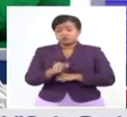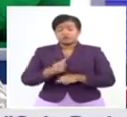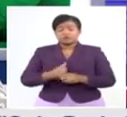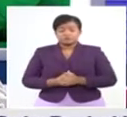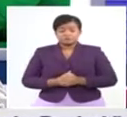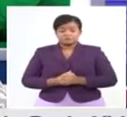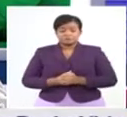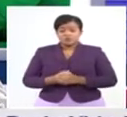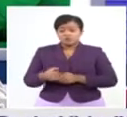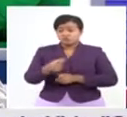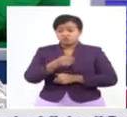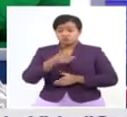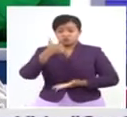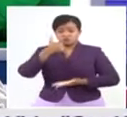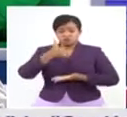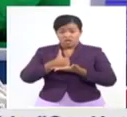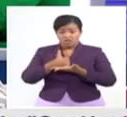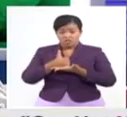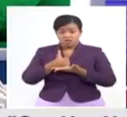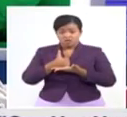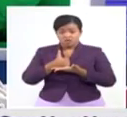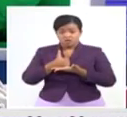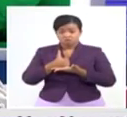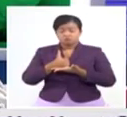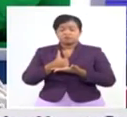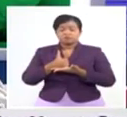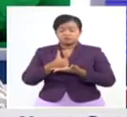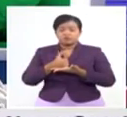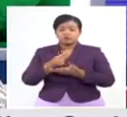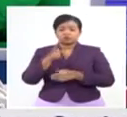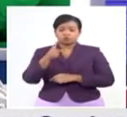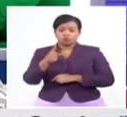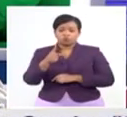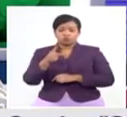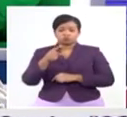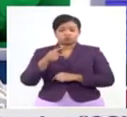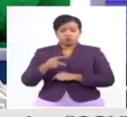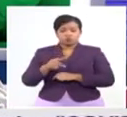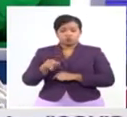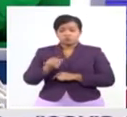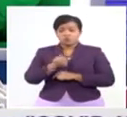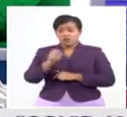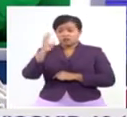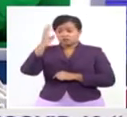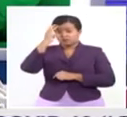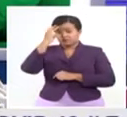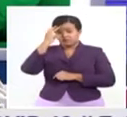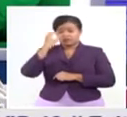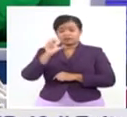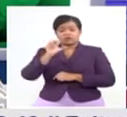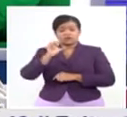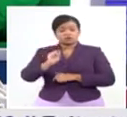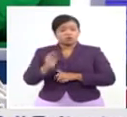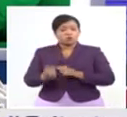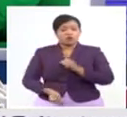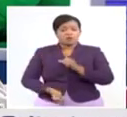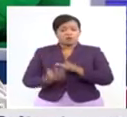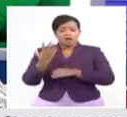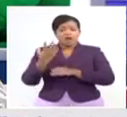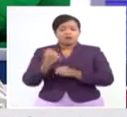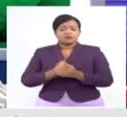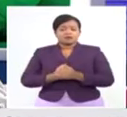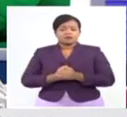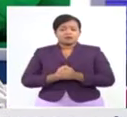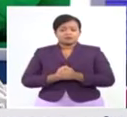de Cuba y Julio Antonio Mella, 2 de cada uno. Y de Tercer Frente, Songolamaya, Palma Soriano y